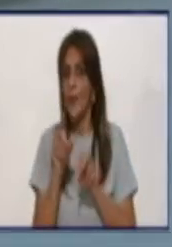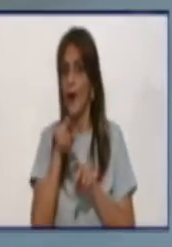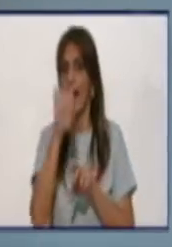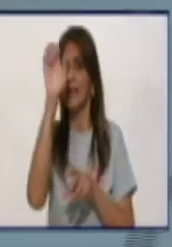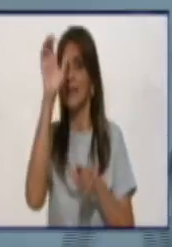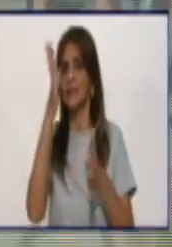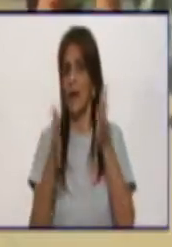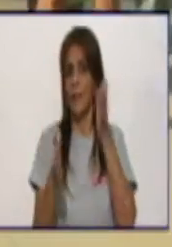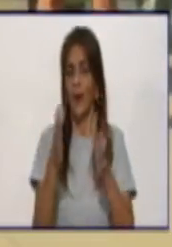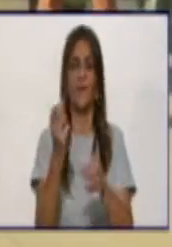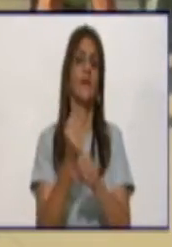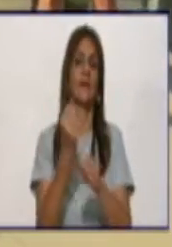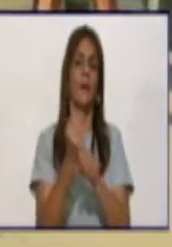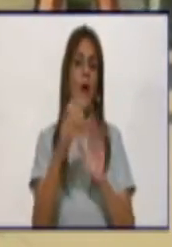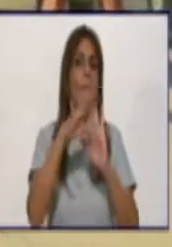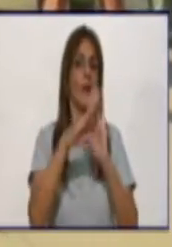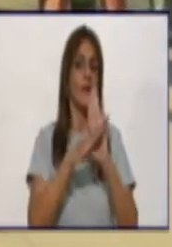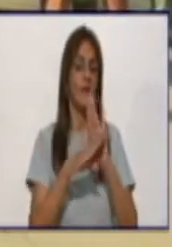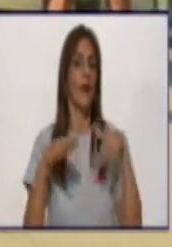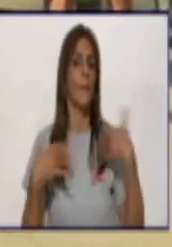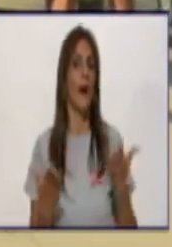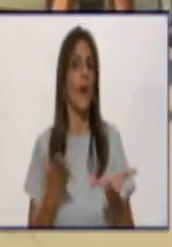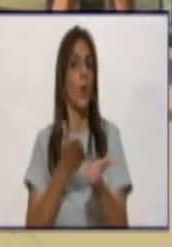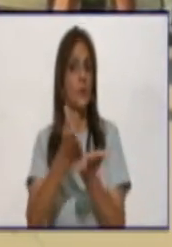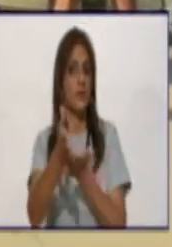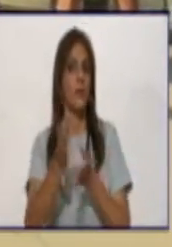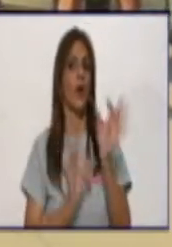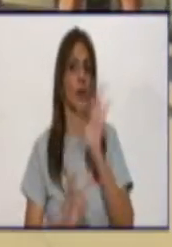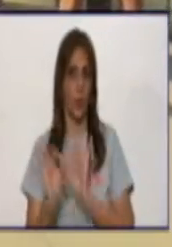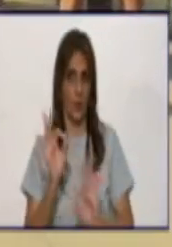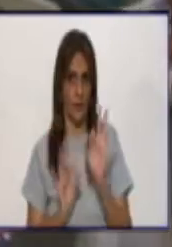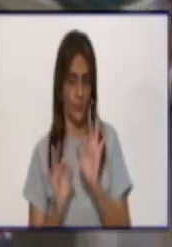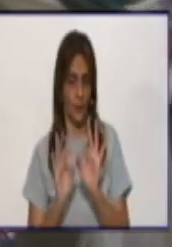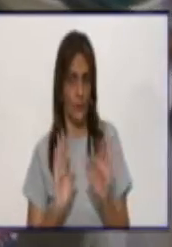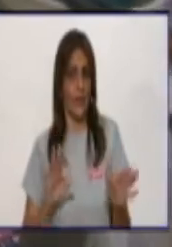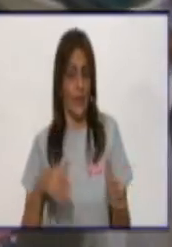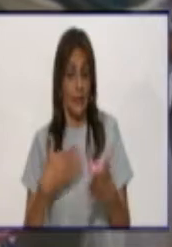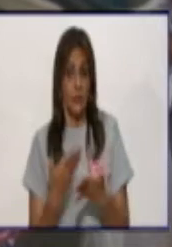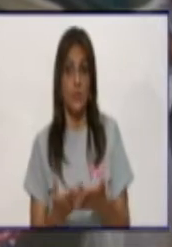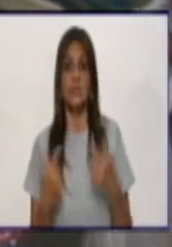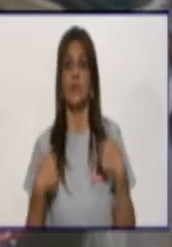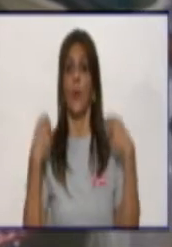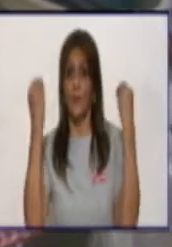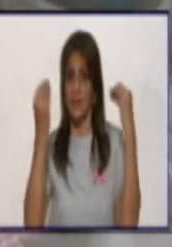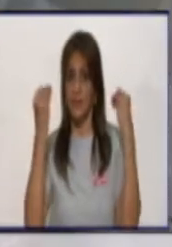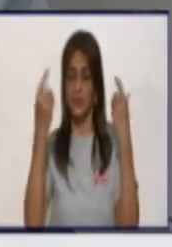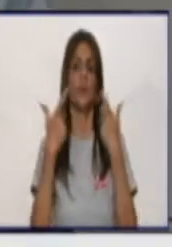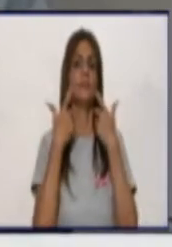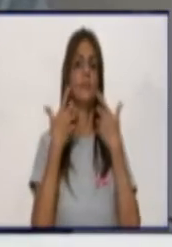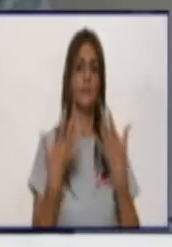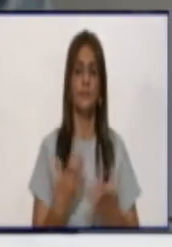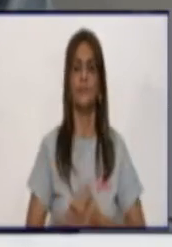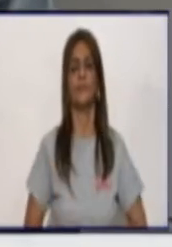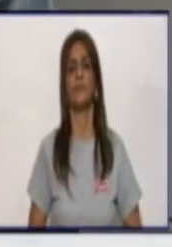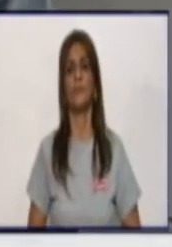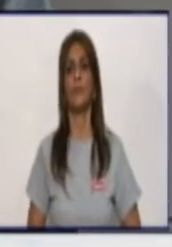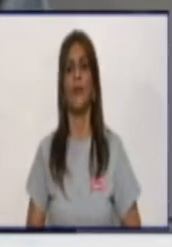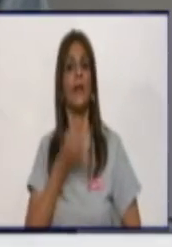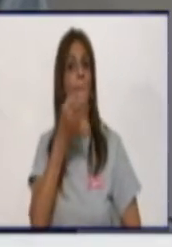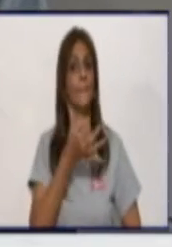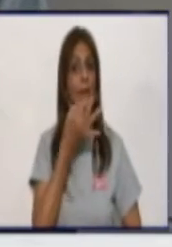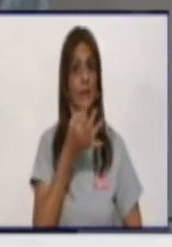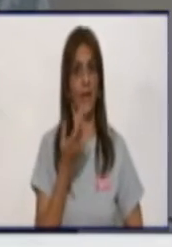para no descuidarnos y no retroceder yo creo que entonces vale la pena que expliquemos macchi ya que